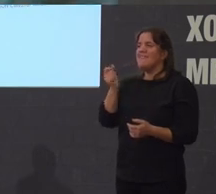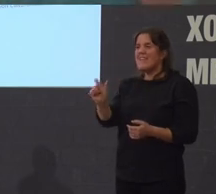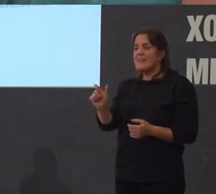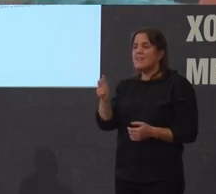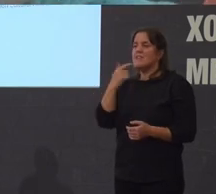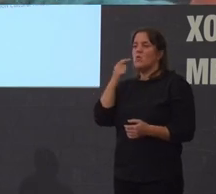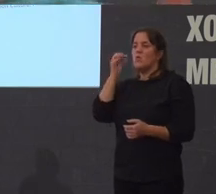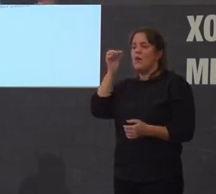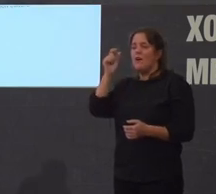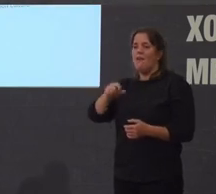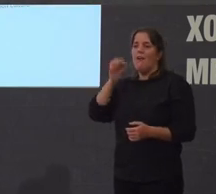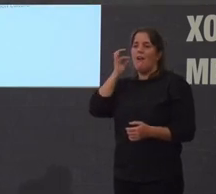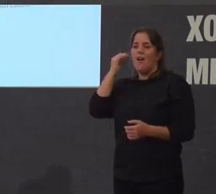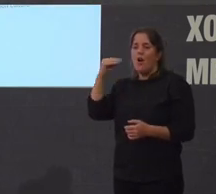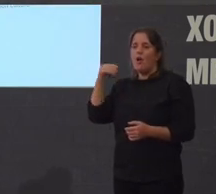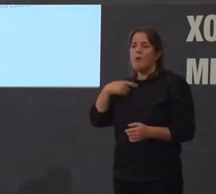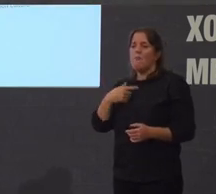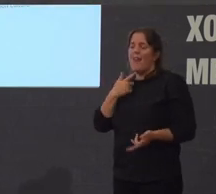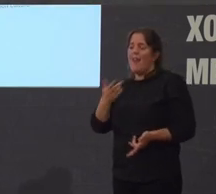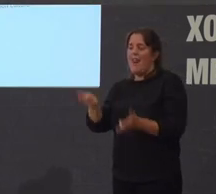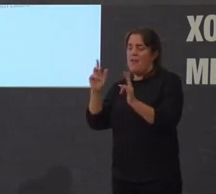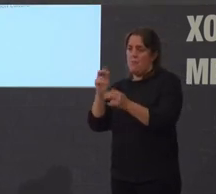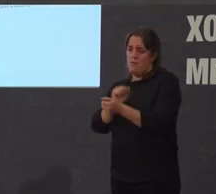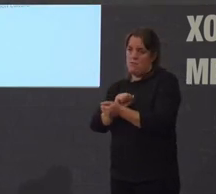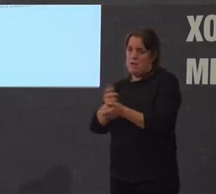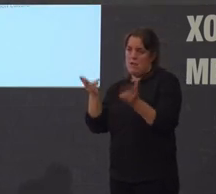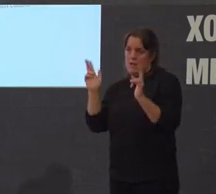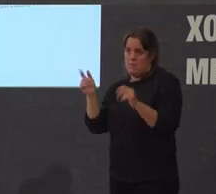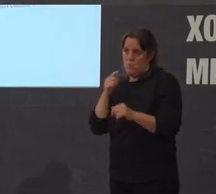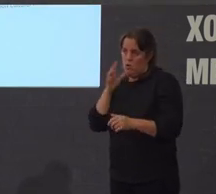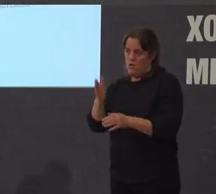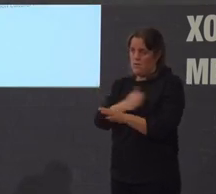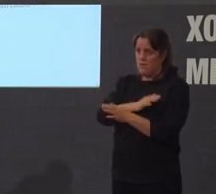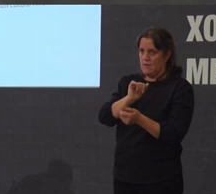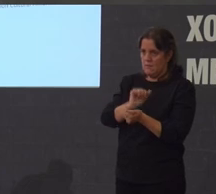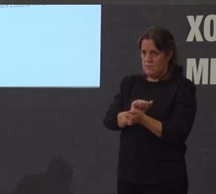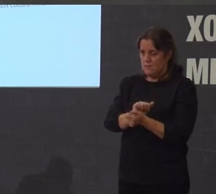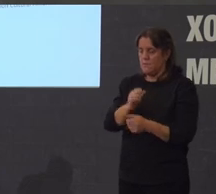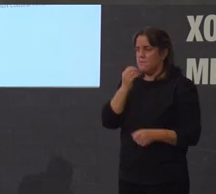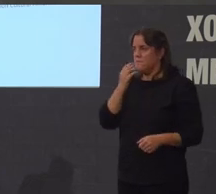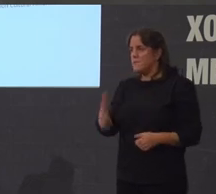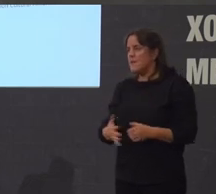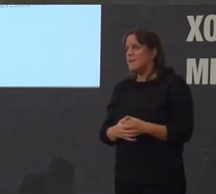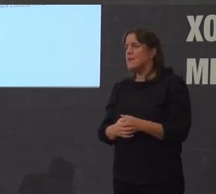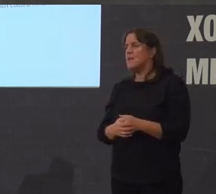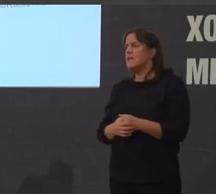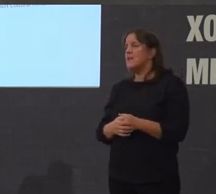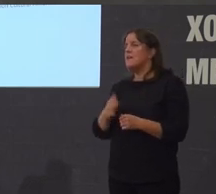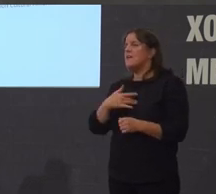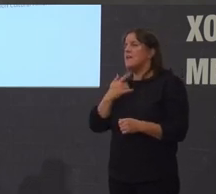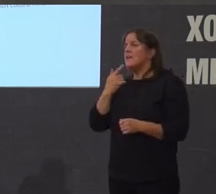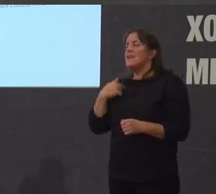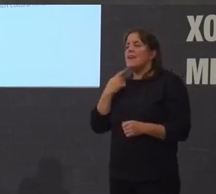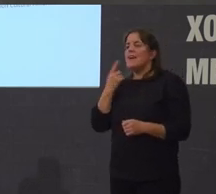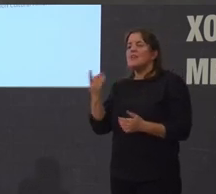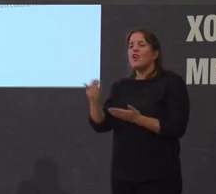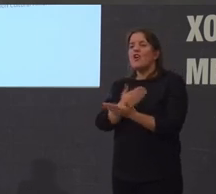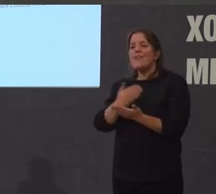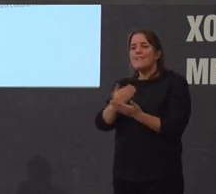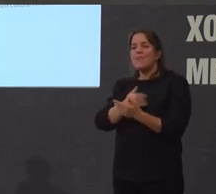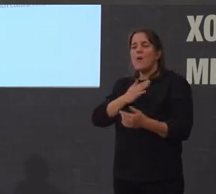dejarlo de salo en libertad de que lo tengan metido las boletas son suscripciones patrióticas